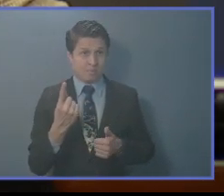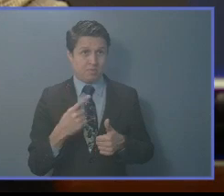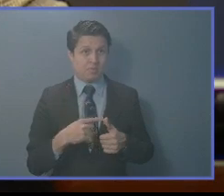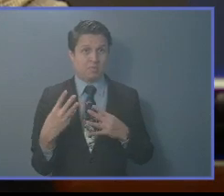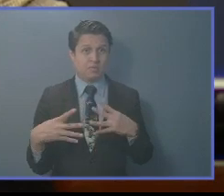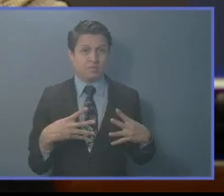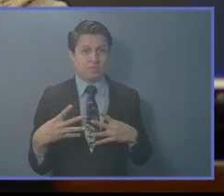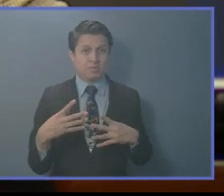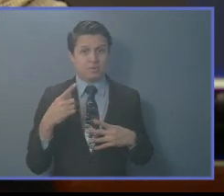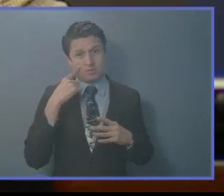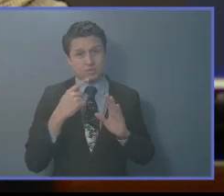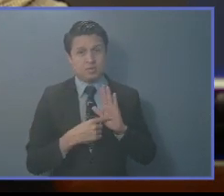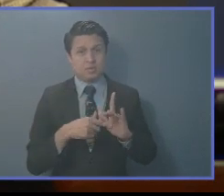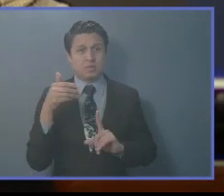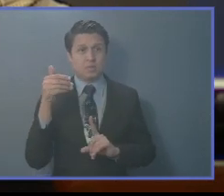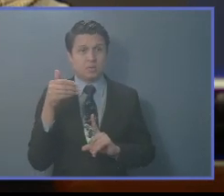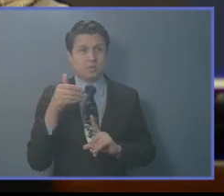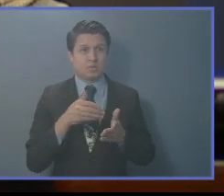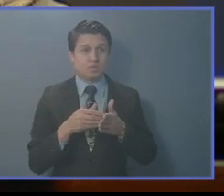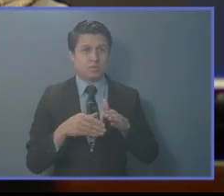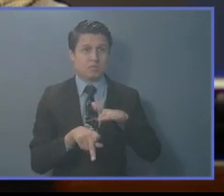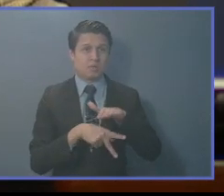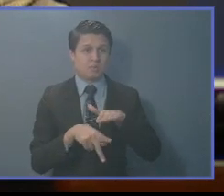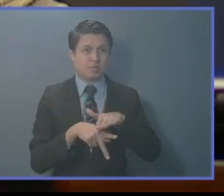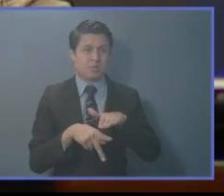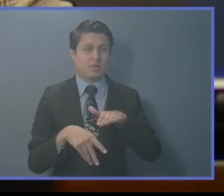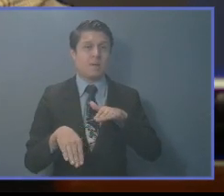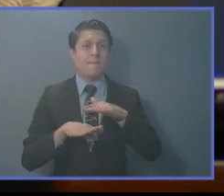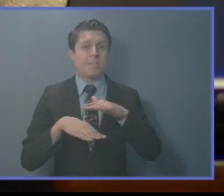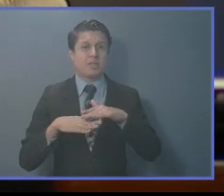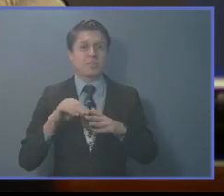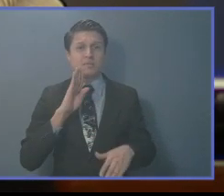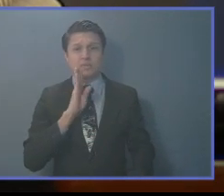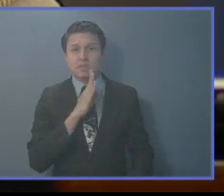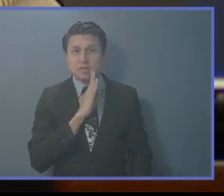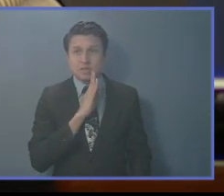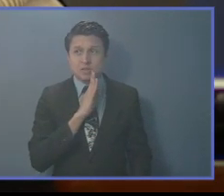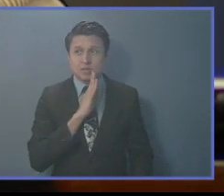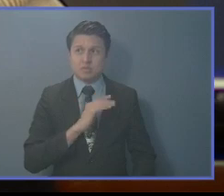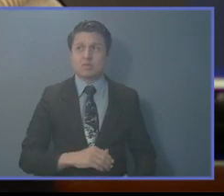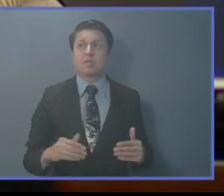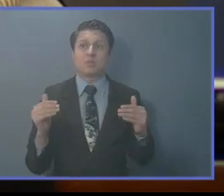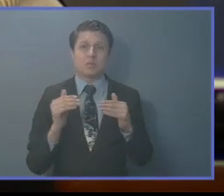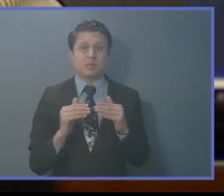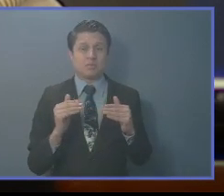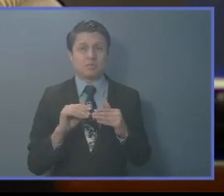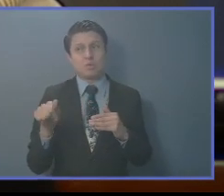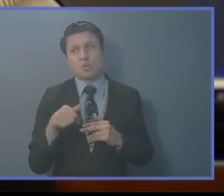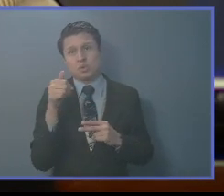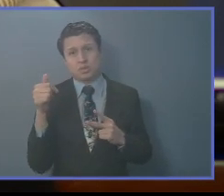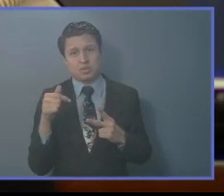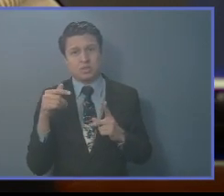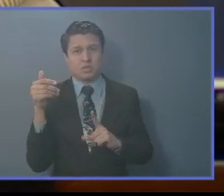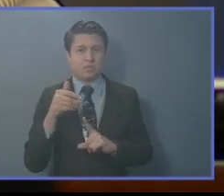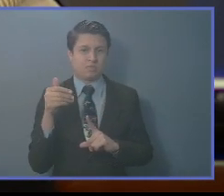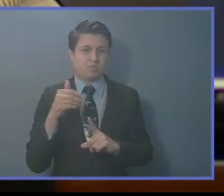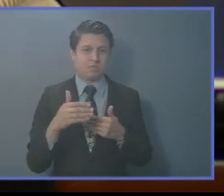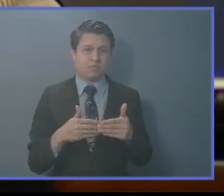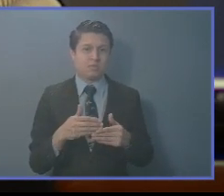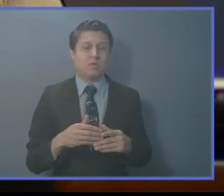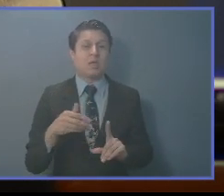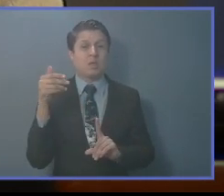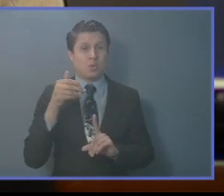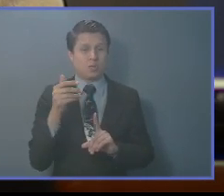actividades presenciales de educación inicial, parvularia, básica y media, así como las actividades académicas extracurriculares, las actividades presenciales de educación